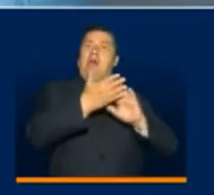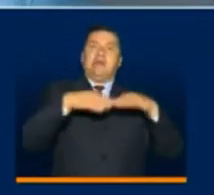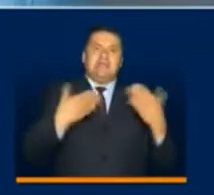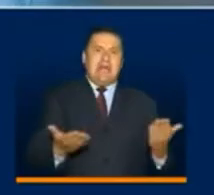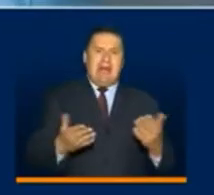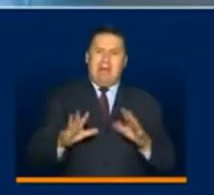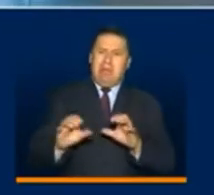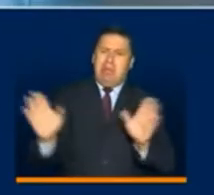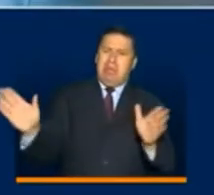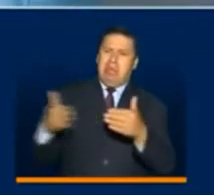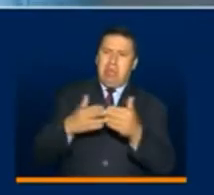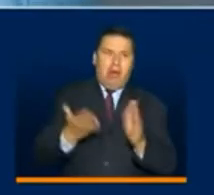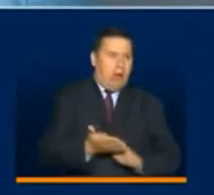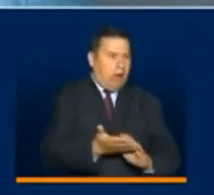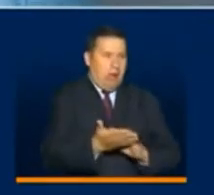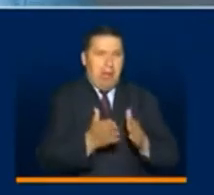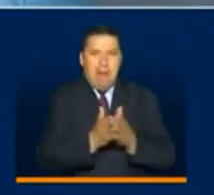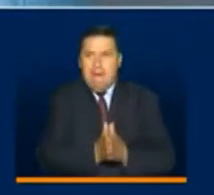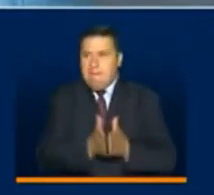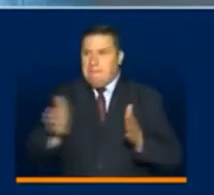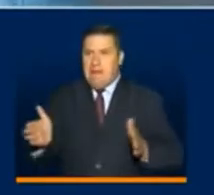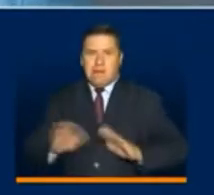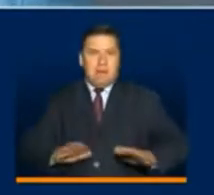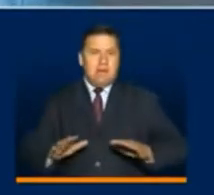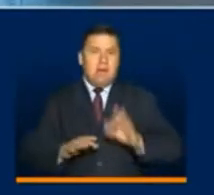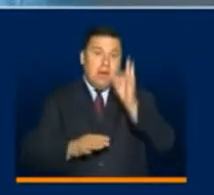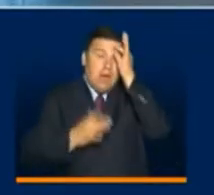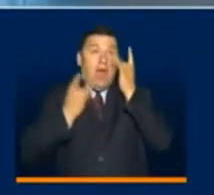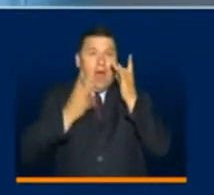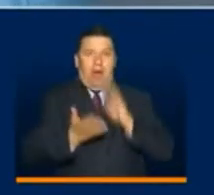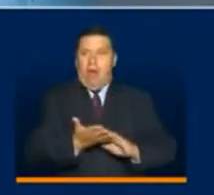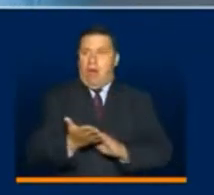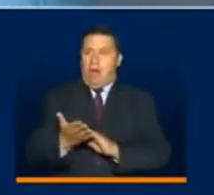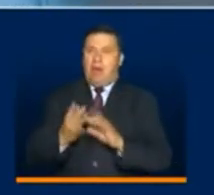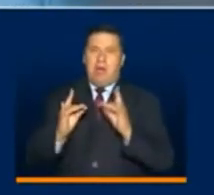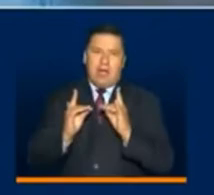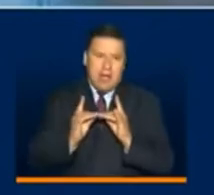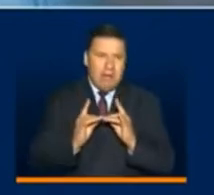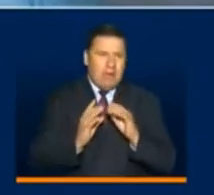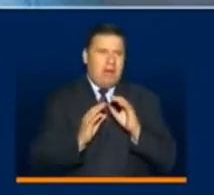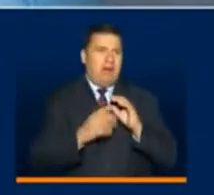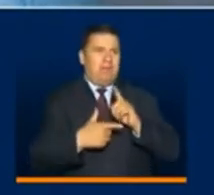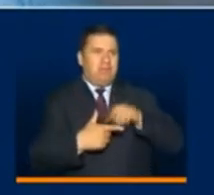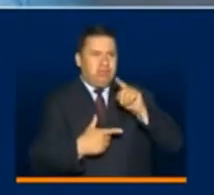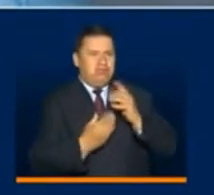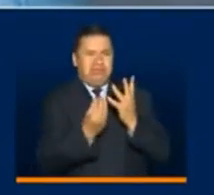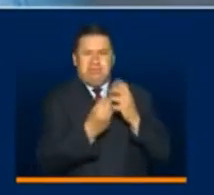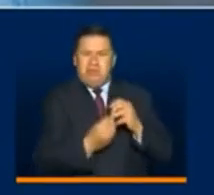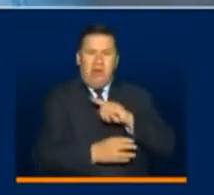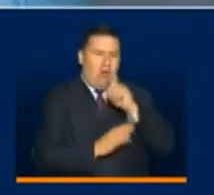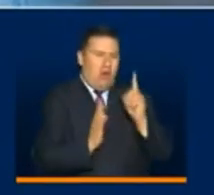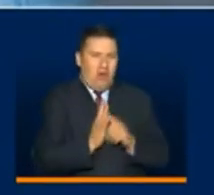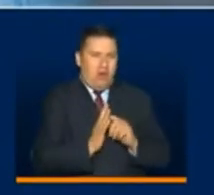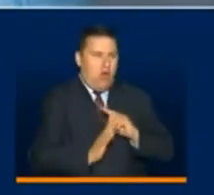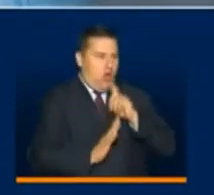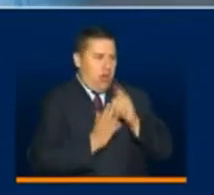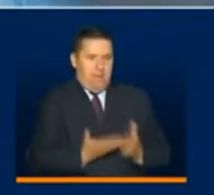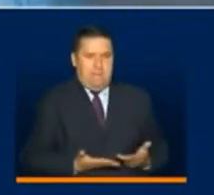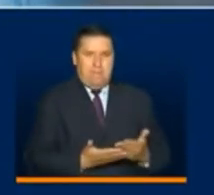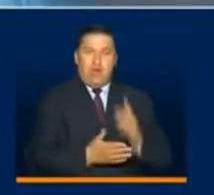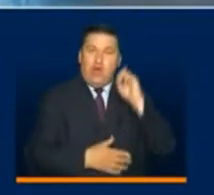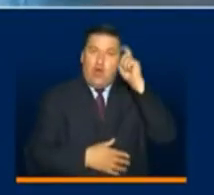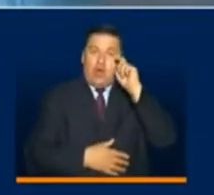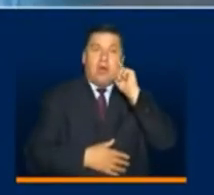salas que estaban cerradas, hemos ampliado las unidades de cuidado intensivo, camas, equipos, especialmente dotados